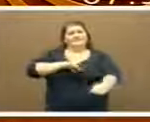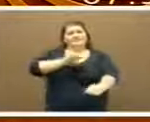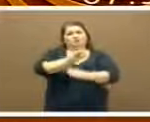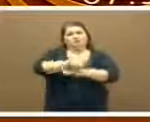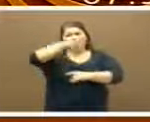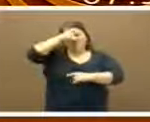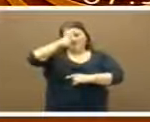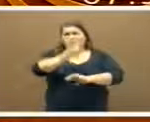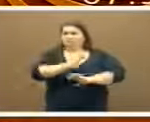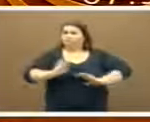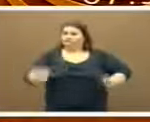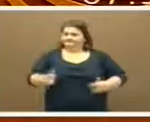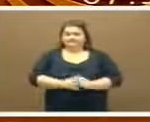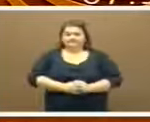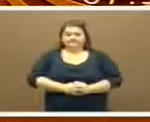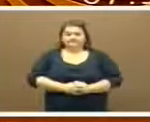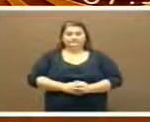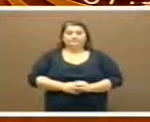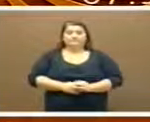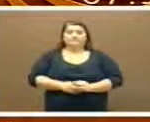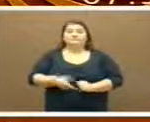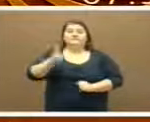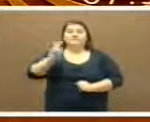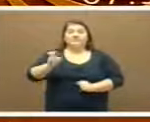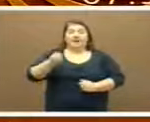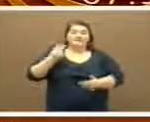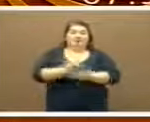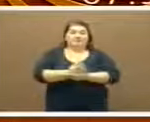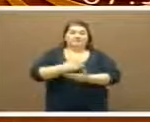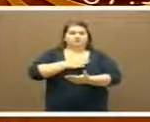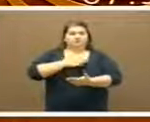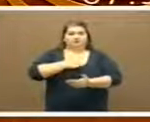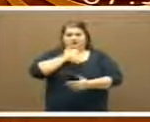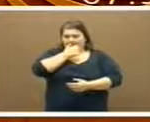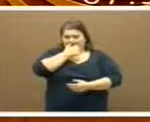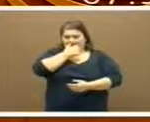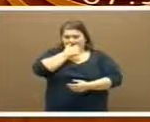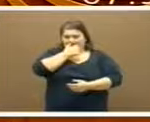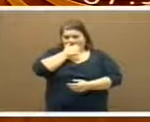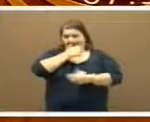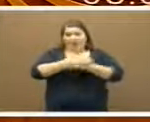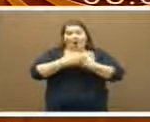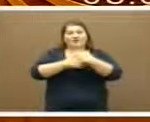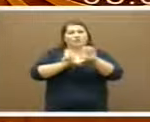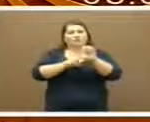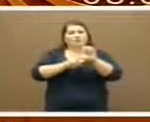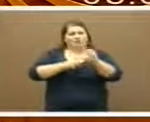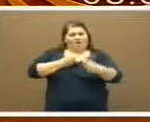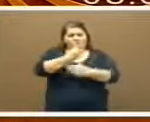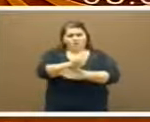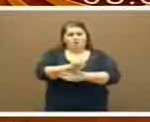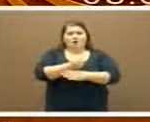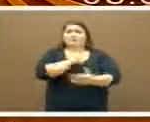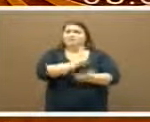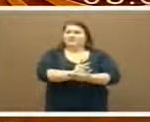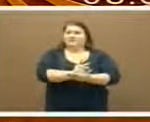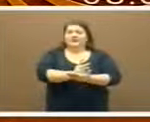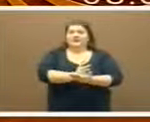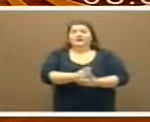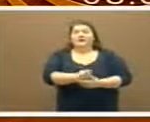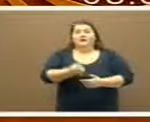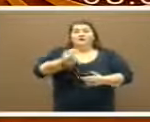en municipios. En cuanto a esa apuesta decidida, por la que también apoya el Gobierno de Extremadura, a lo que son